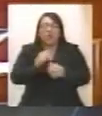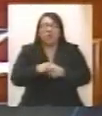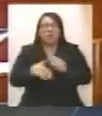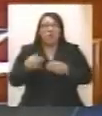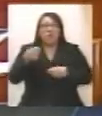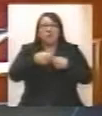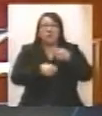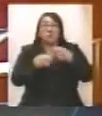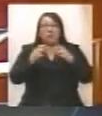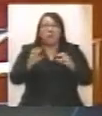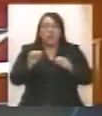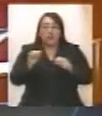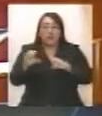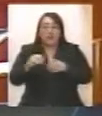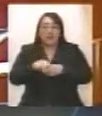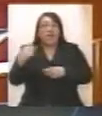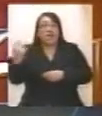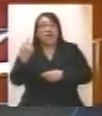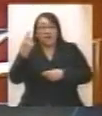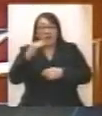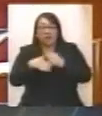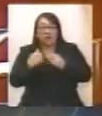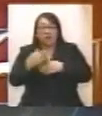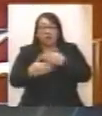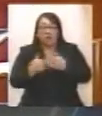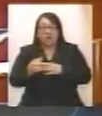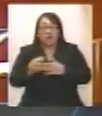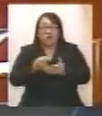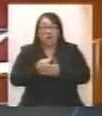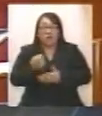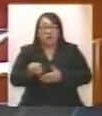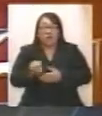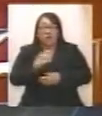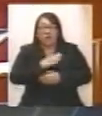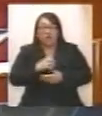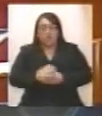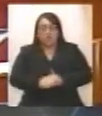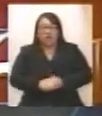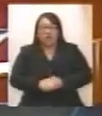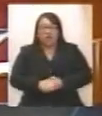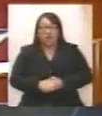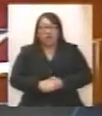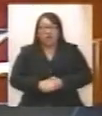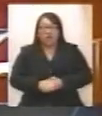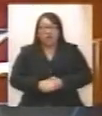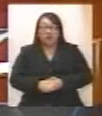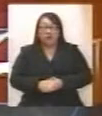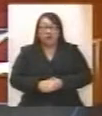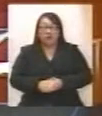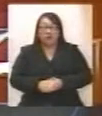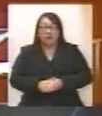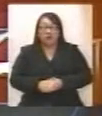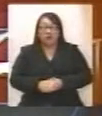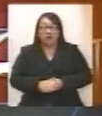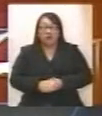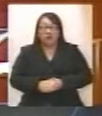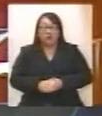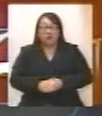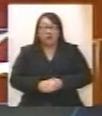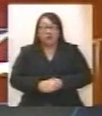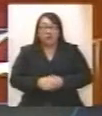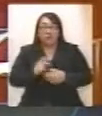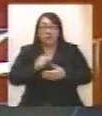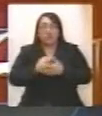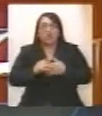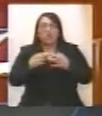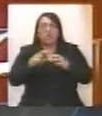inversión pública y, en general, los procesos de compra del Estado. La reforma en materia de contratación pública